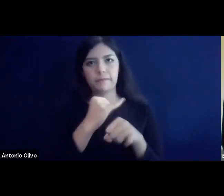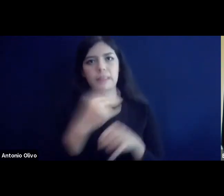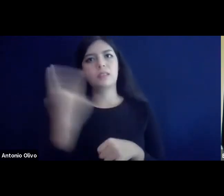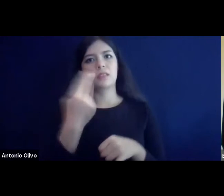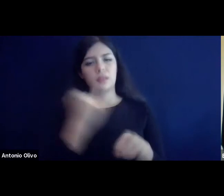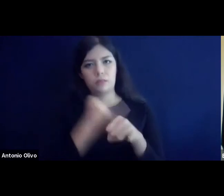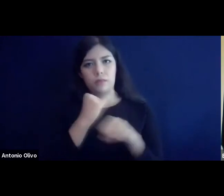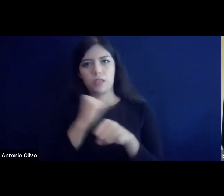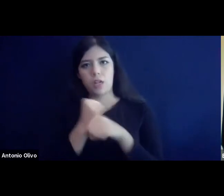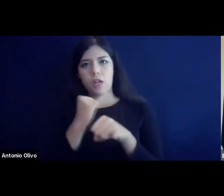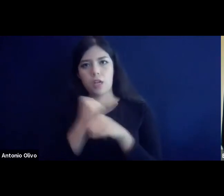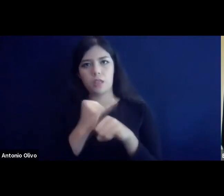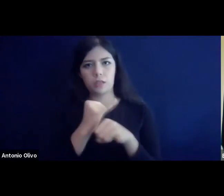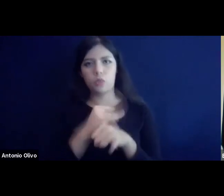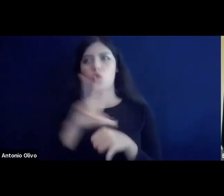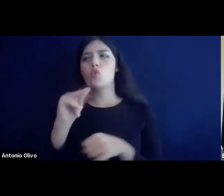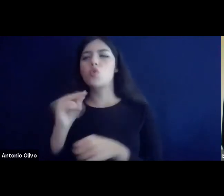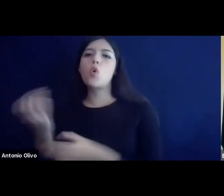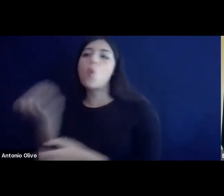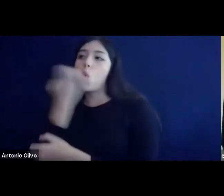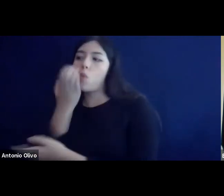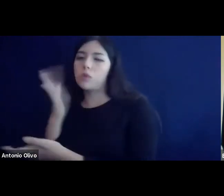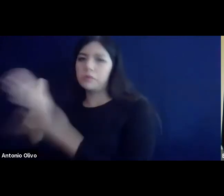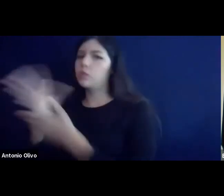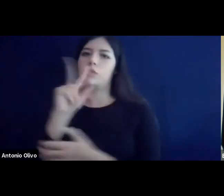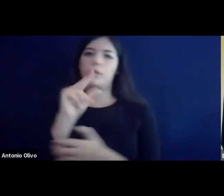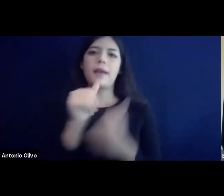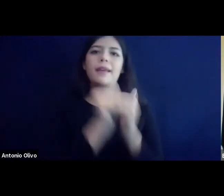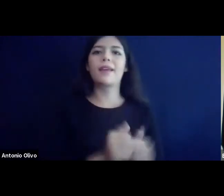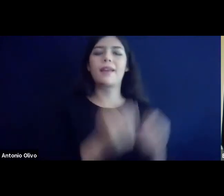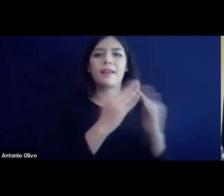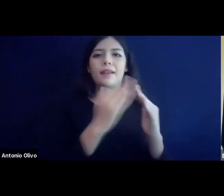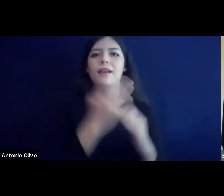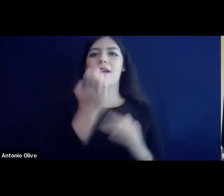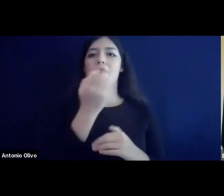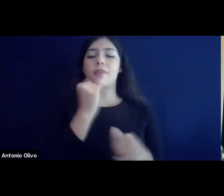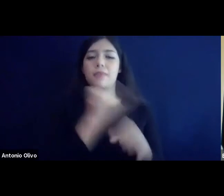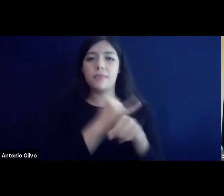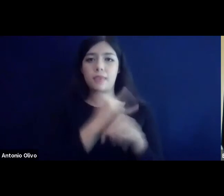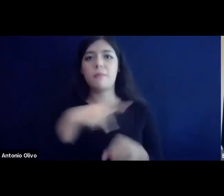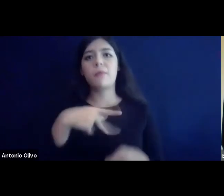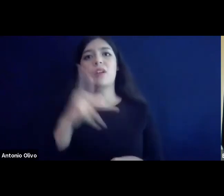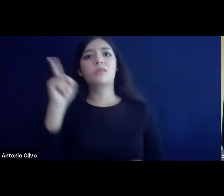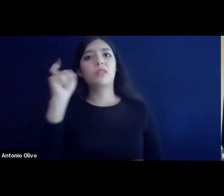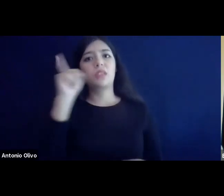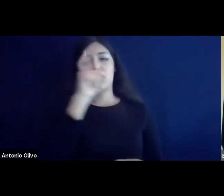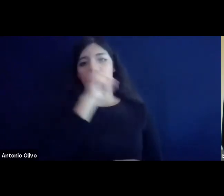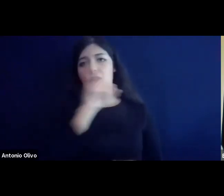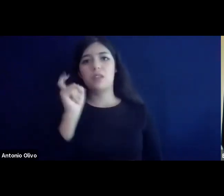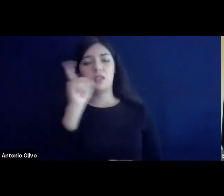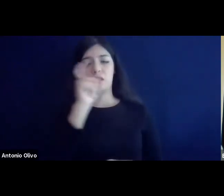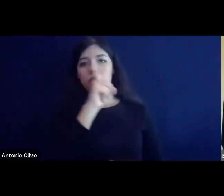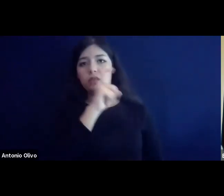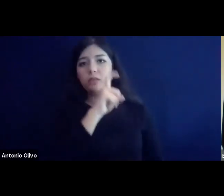de la vía telefónica. Entonces, cuando se conectaba alguien a internet, por ejemplo,